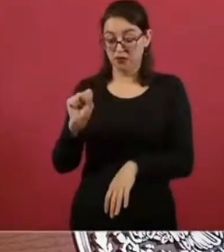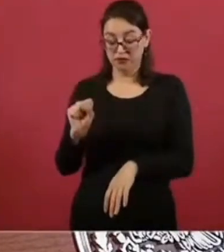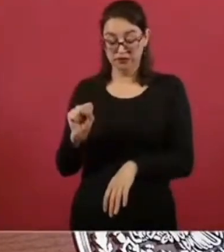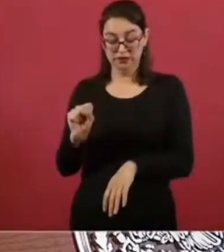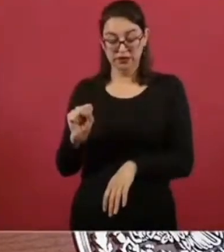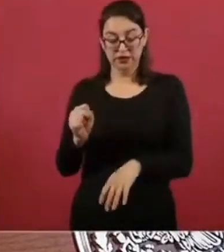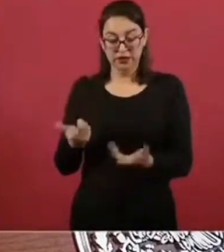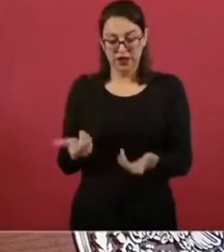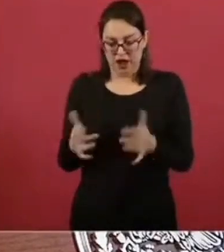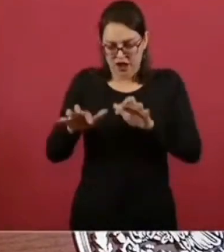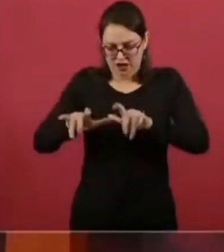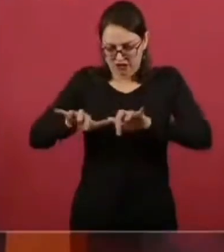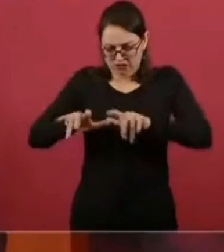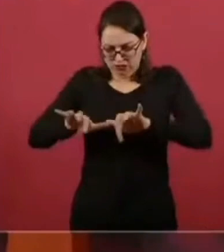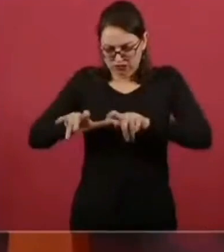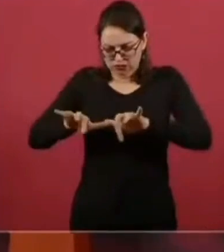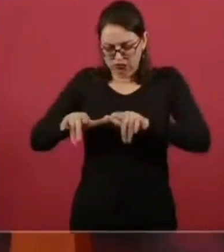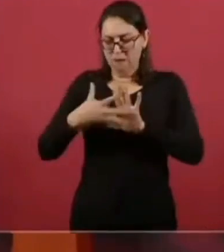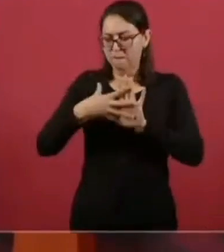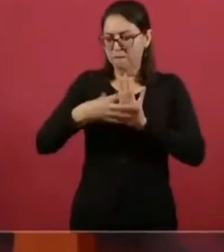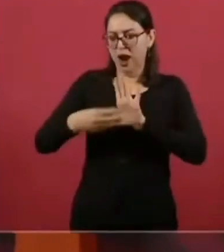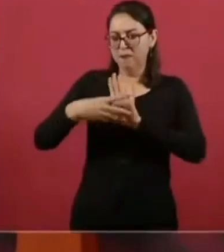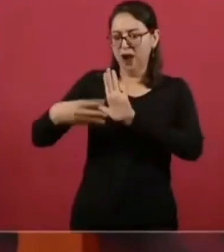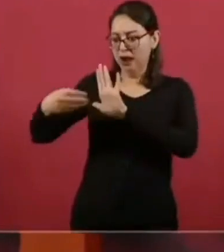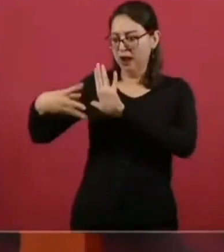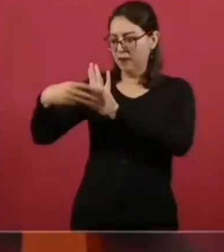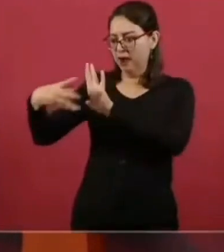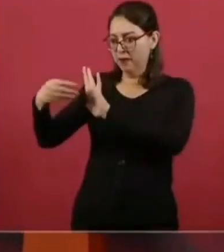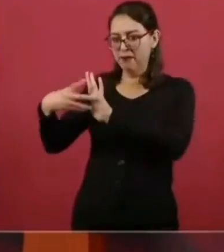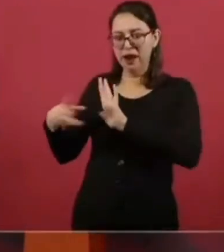Entonces todo es artificial, son robots.